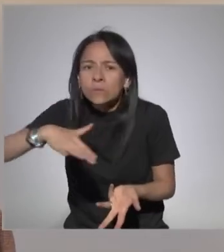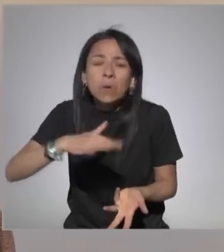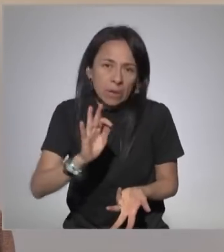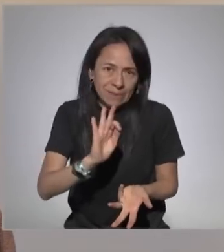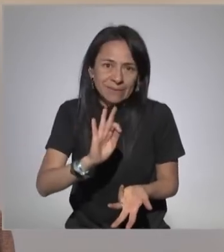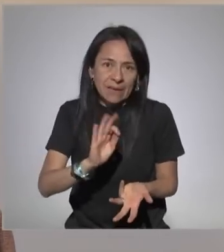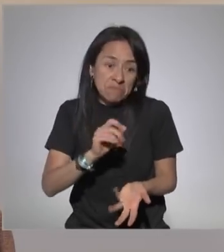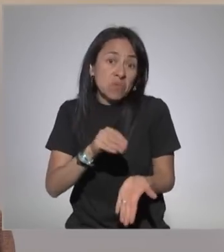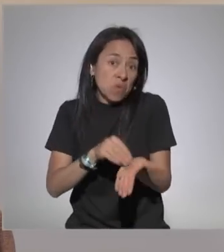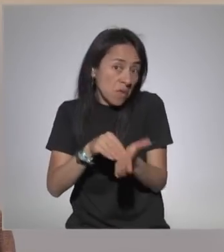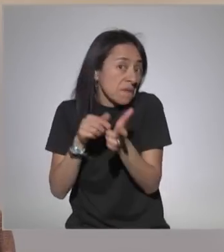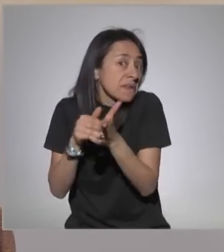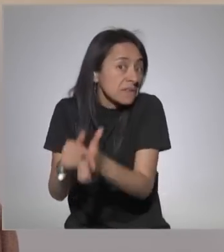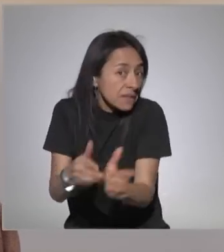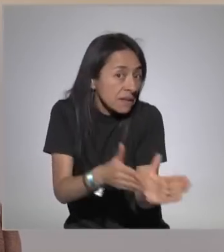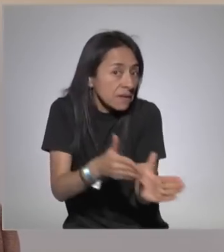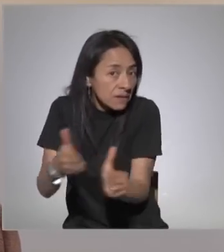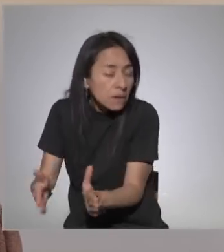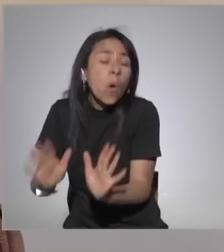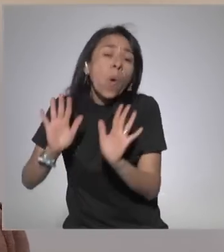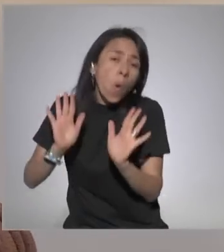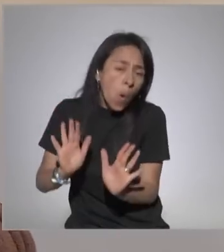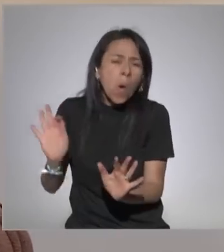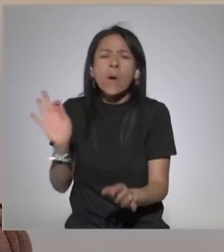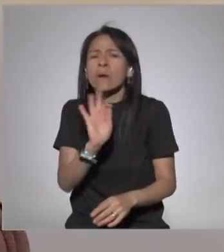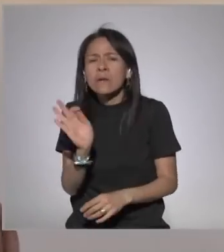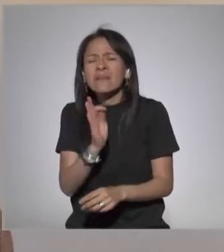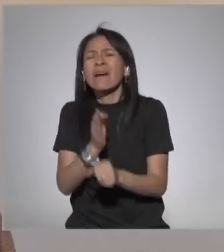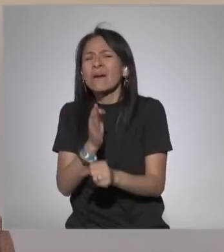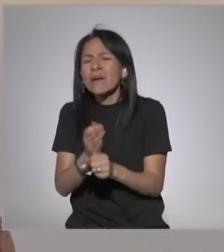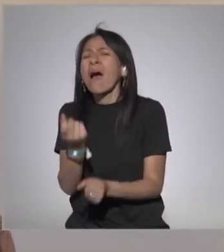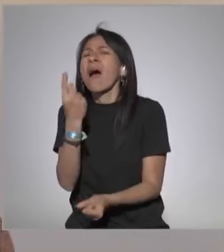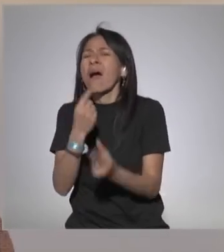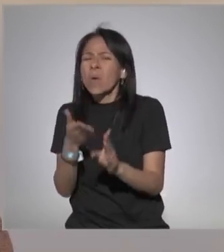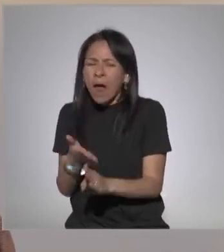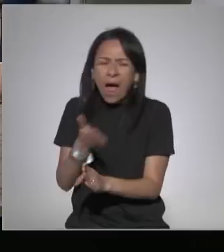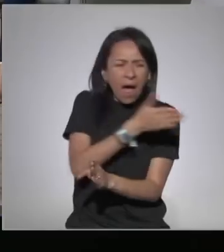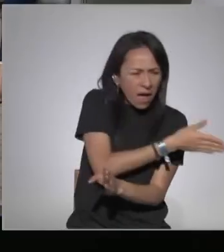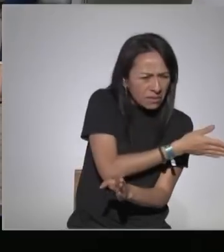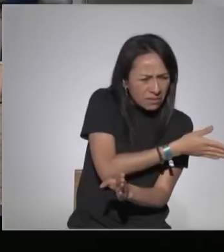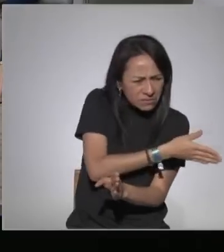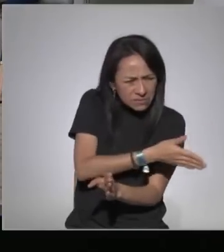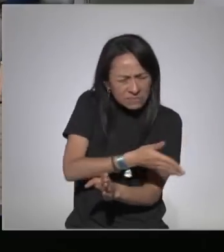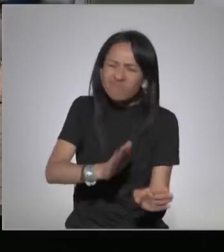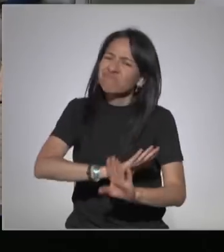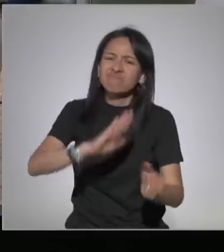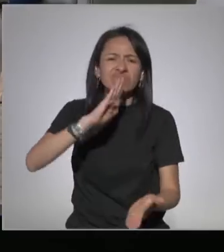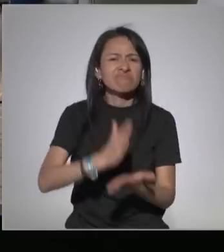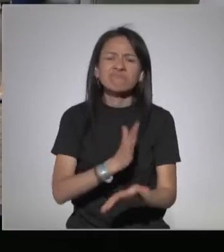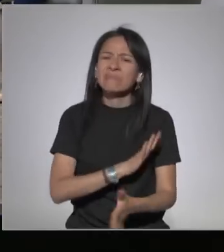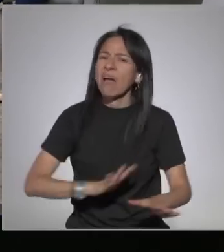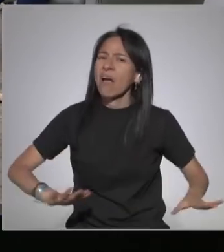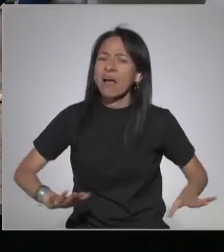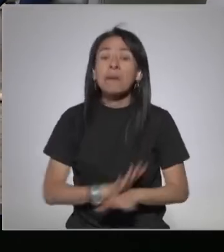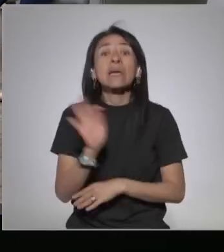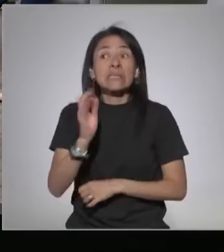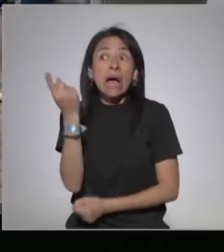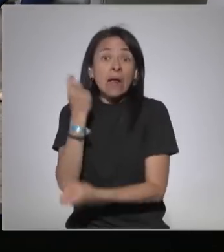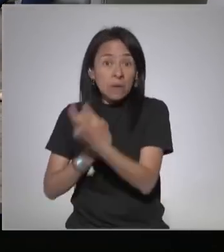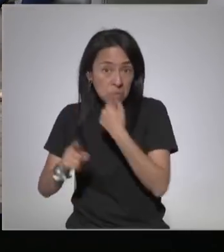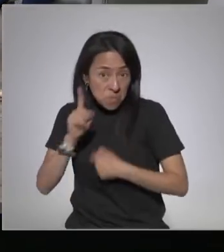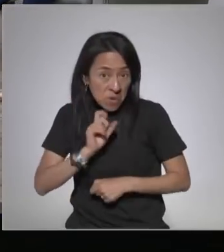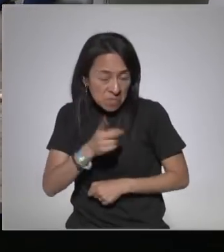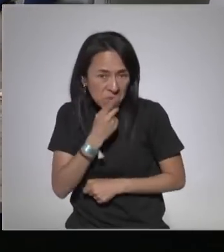va a poder decidir. Y muchas personas, a partir de su historia, también van a decidir sobre eso. Hay mujeres que te van a decir, o sea, volver a ser esposa de